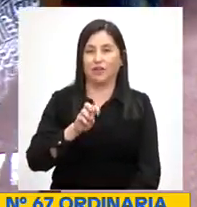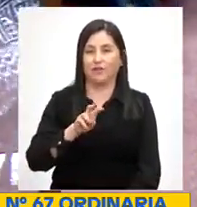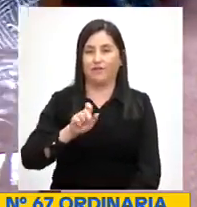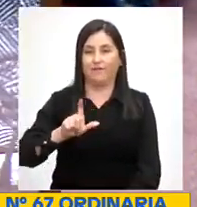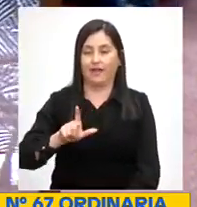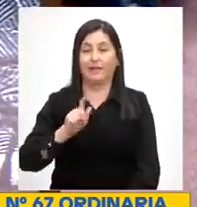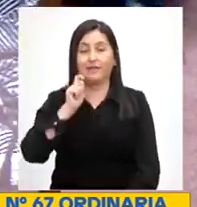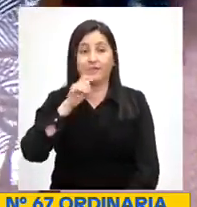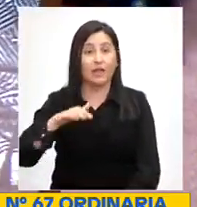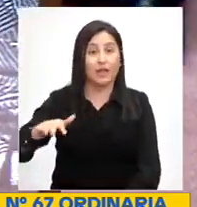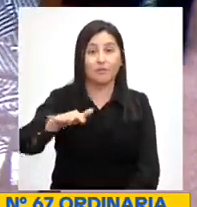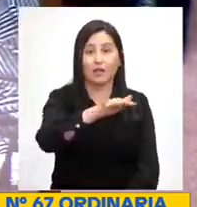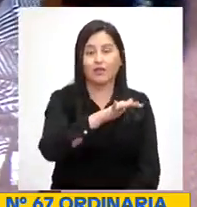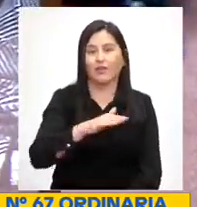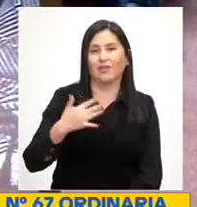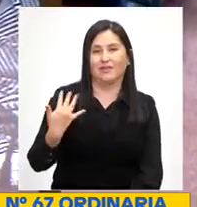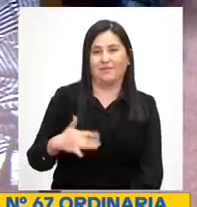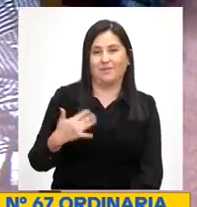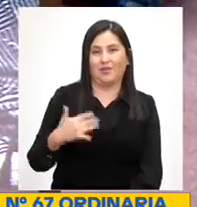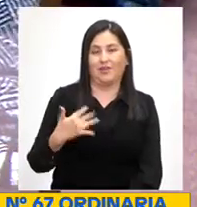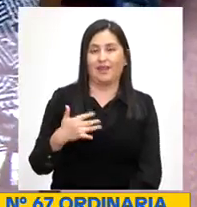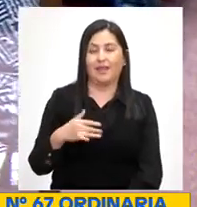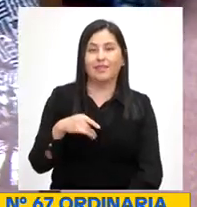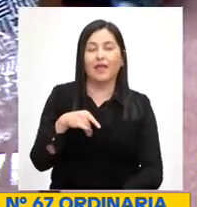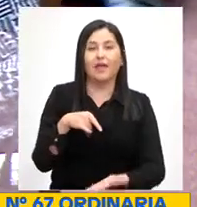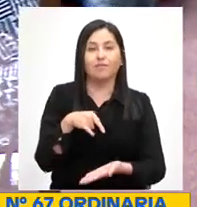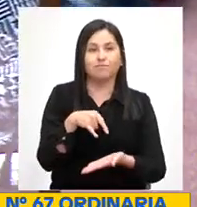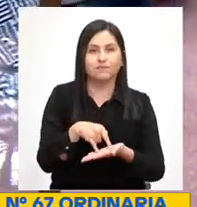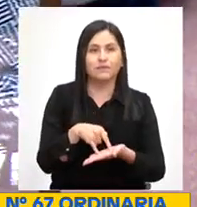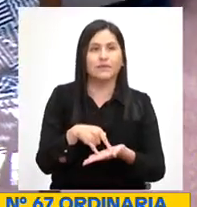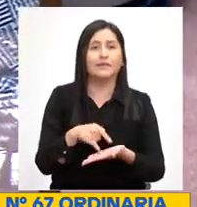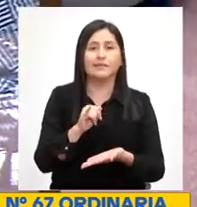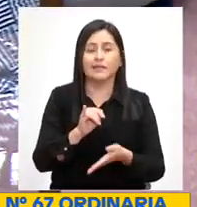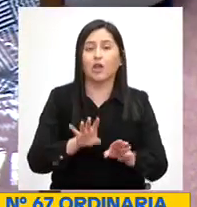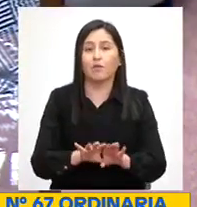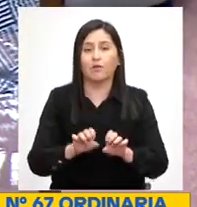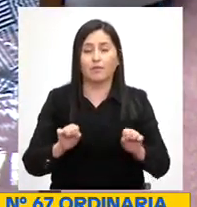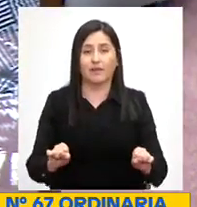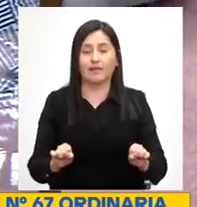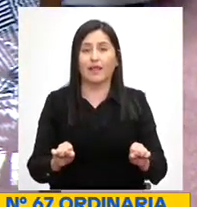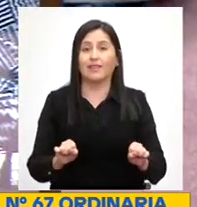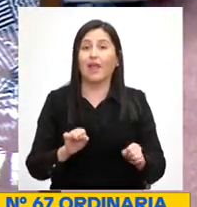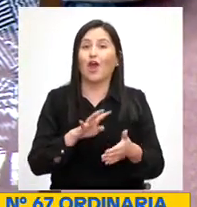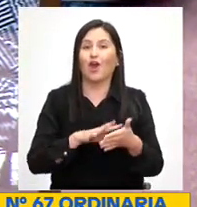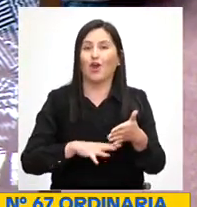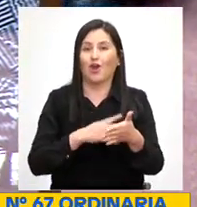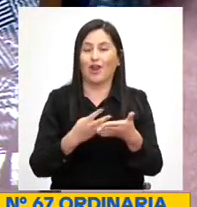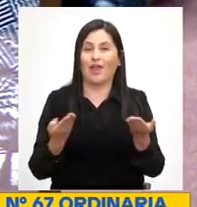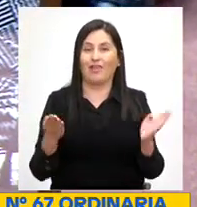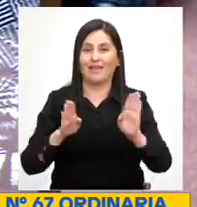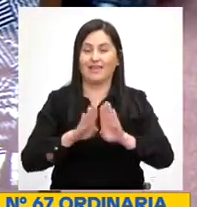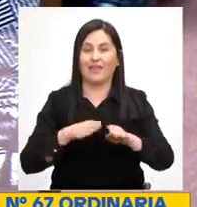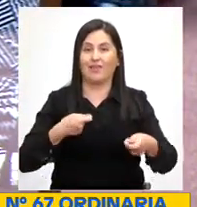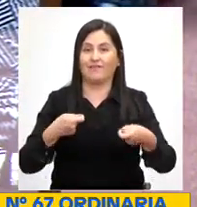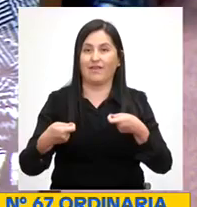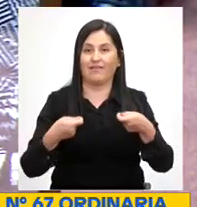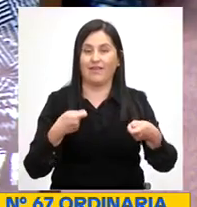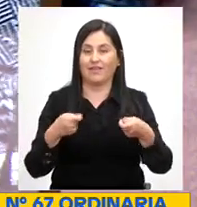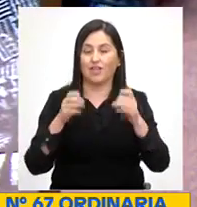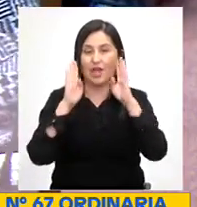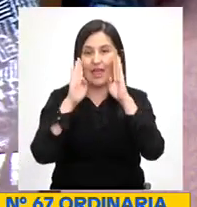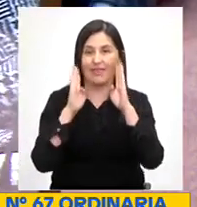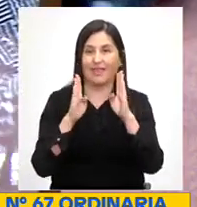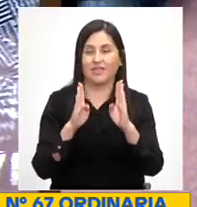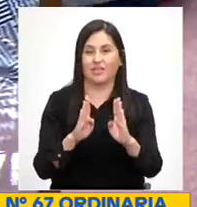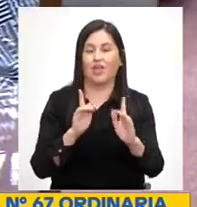transversalidad de eh parlamentarios que estamos comprometidos en lo relativo al horario de cierre de del comercio y servicios de atención